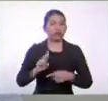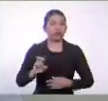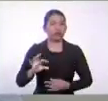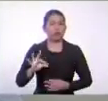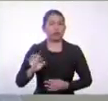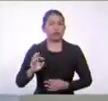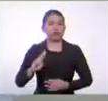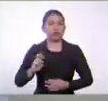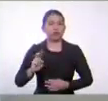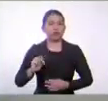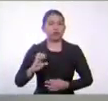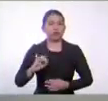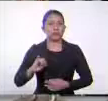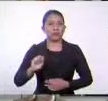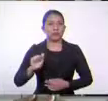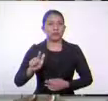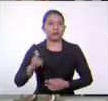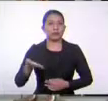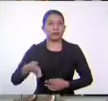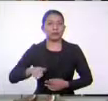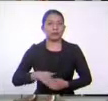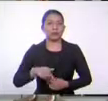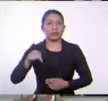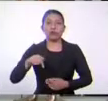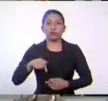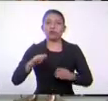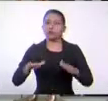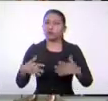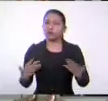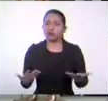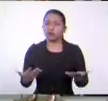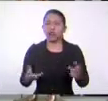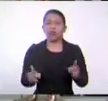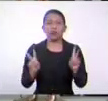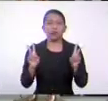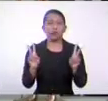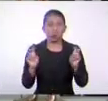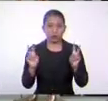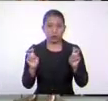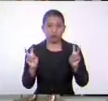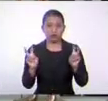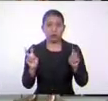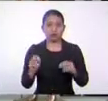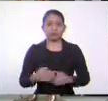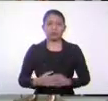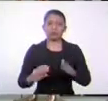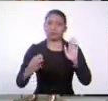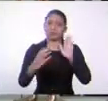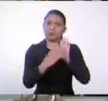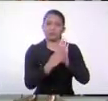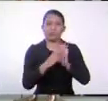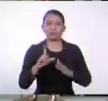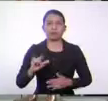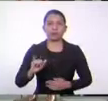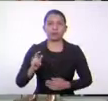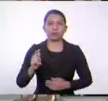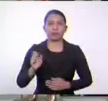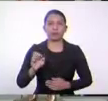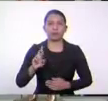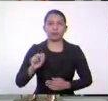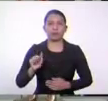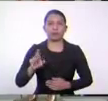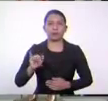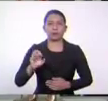utiliza. En esta oportunidad hablaremos sobre un texto literario. Se trata